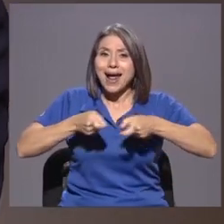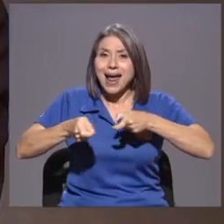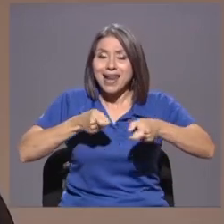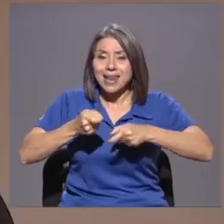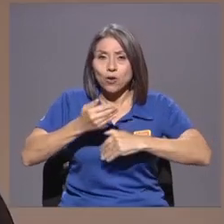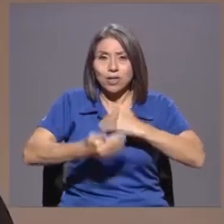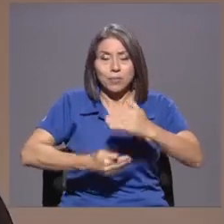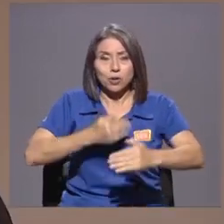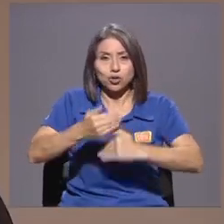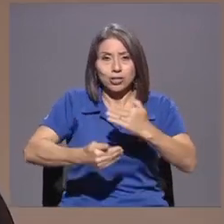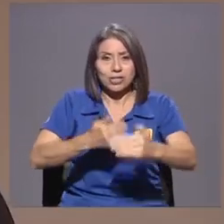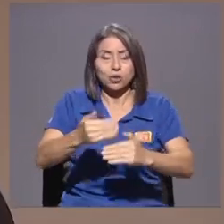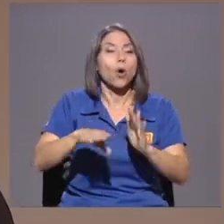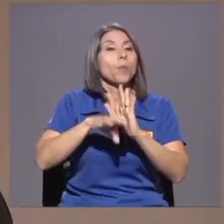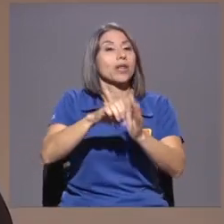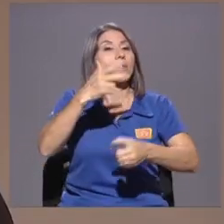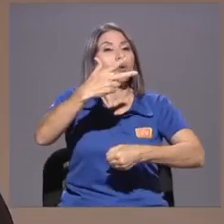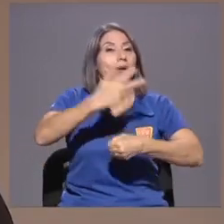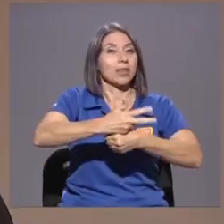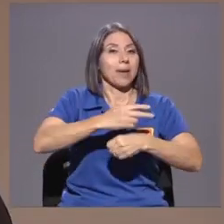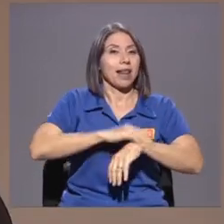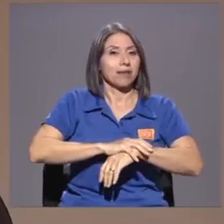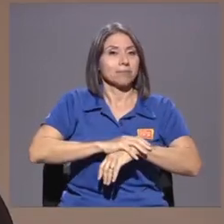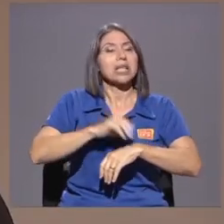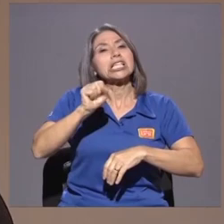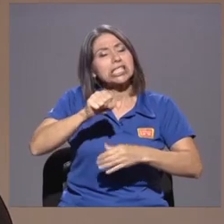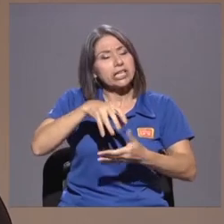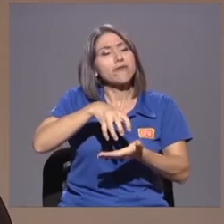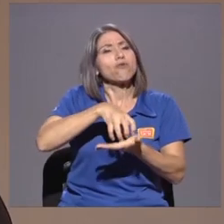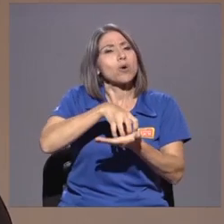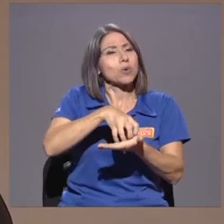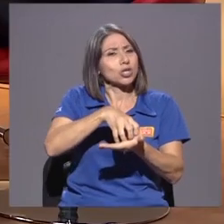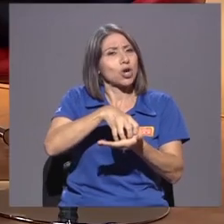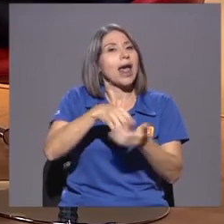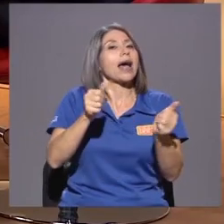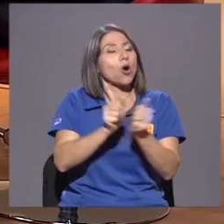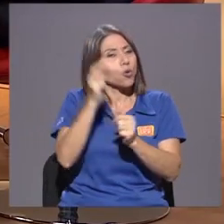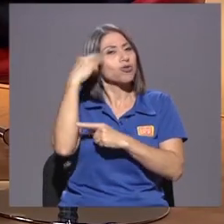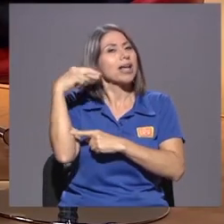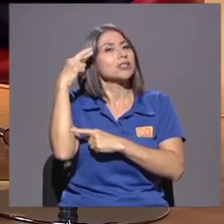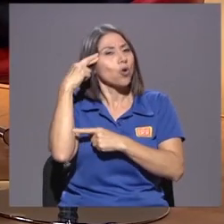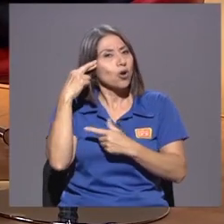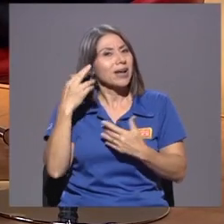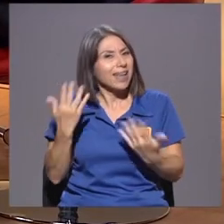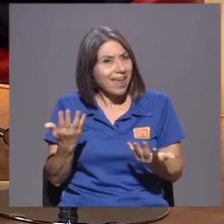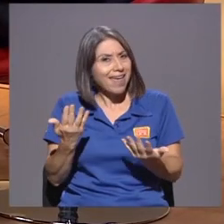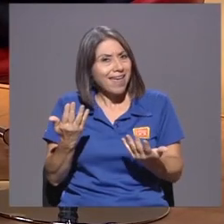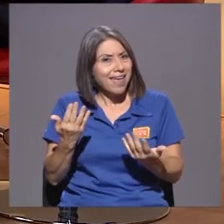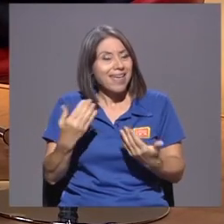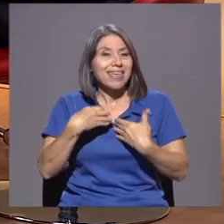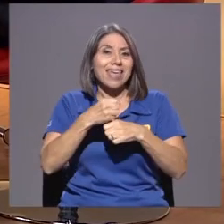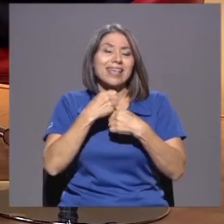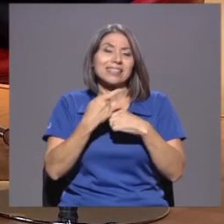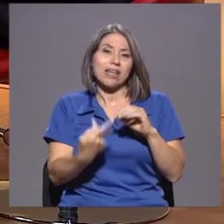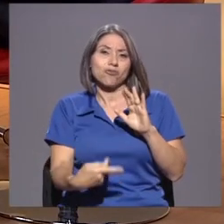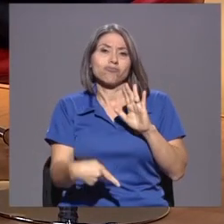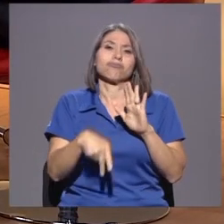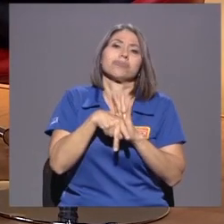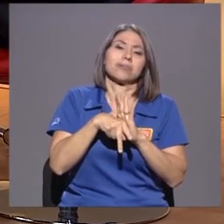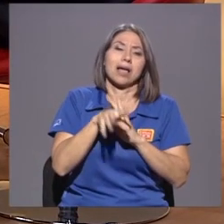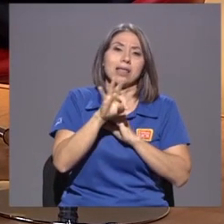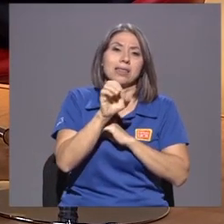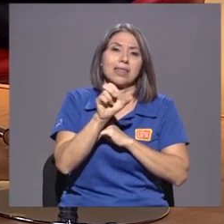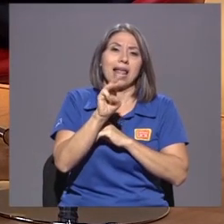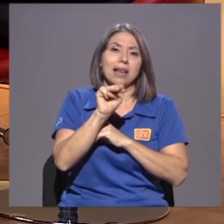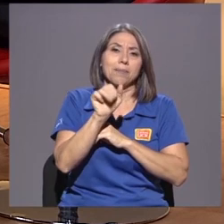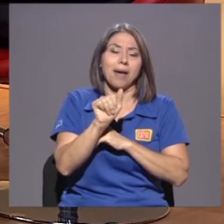proceso digamos en guatemala fue cuestionada y con toda razón el impedimento que le pusieron a thelma aldana y